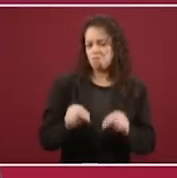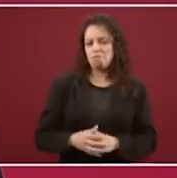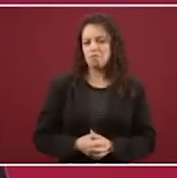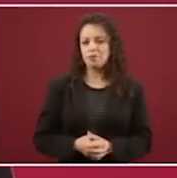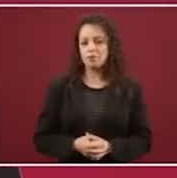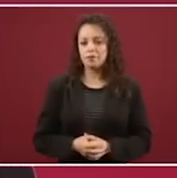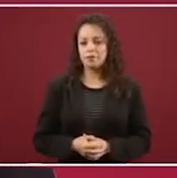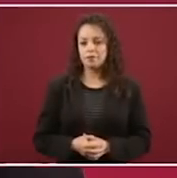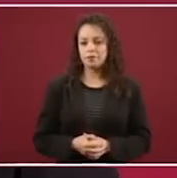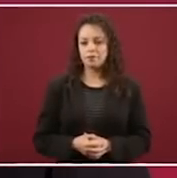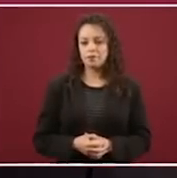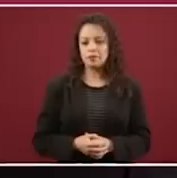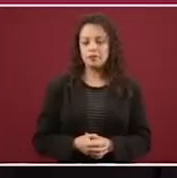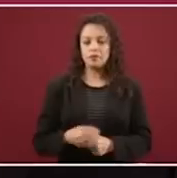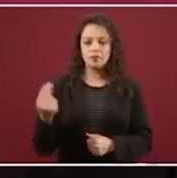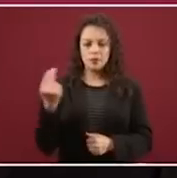seguir el ejemplo